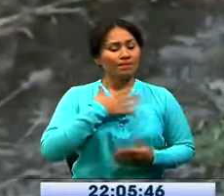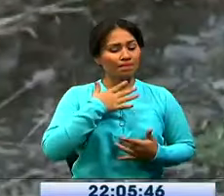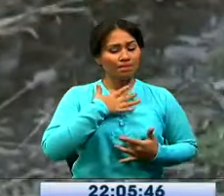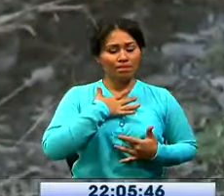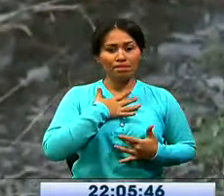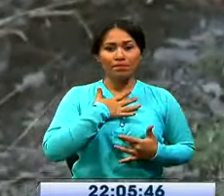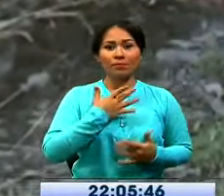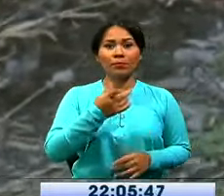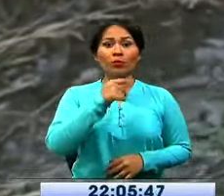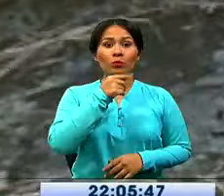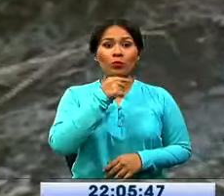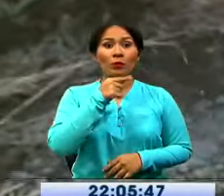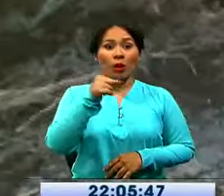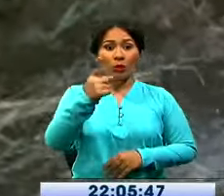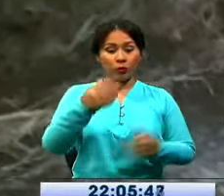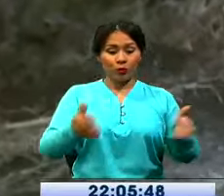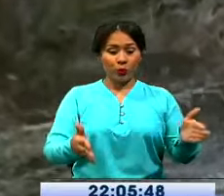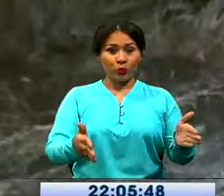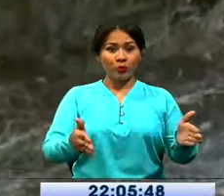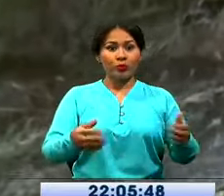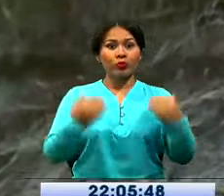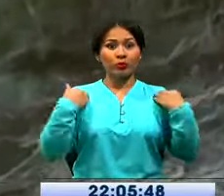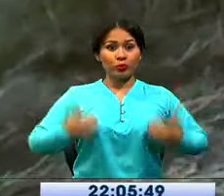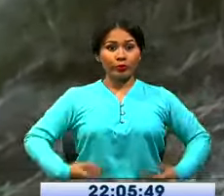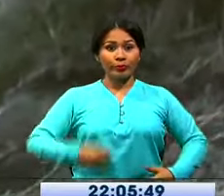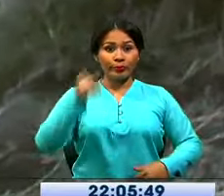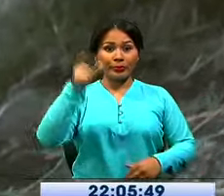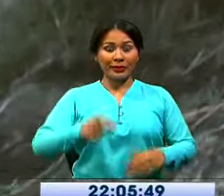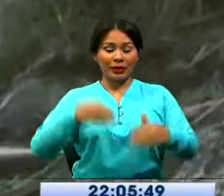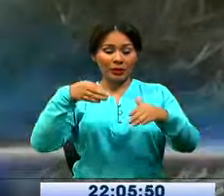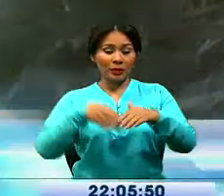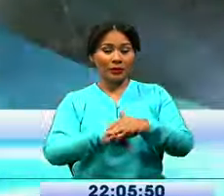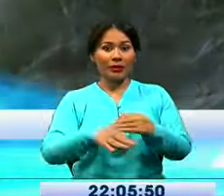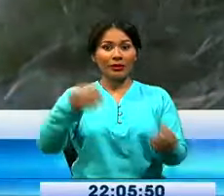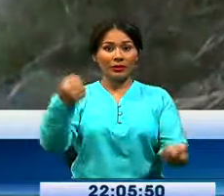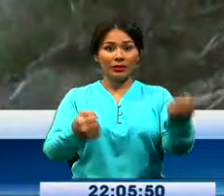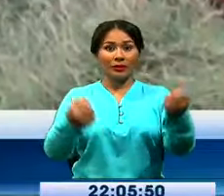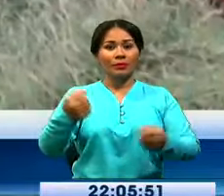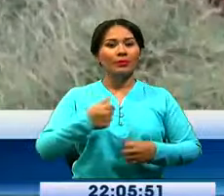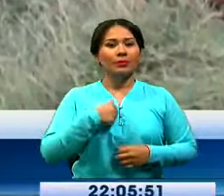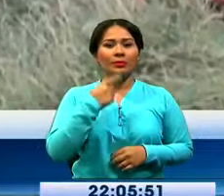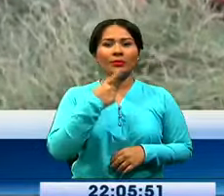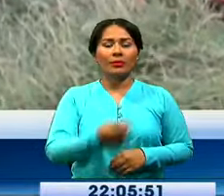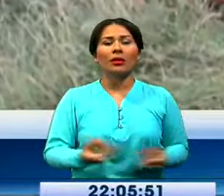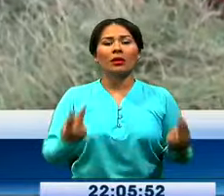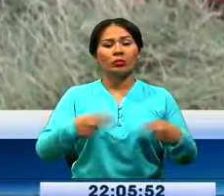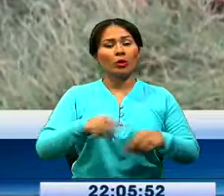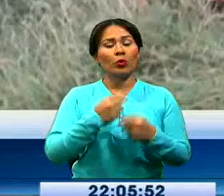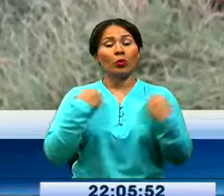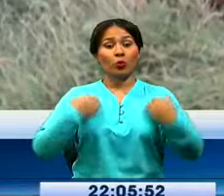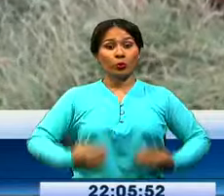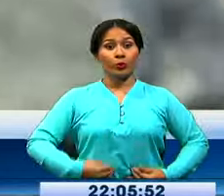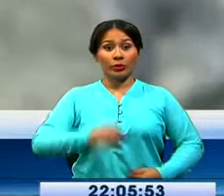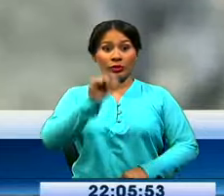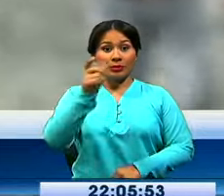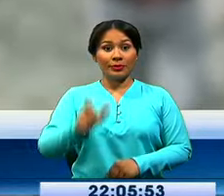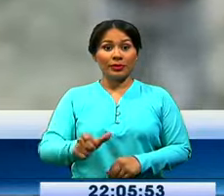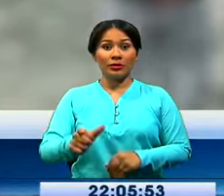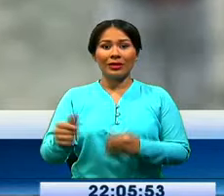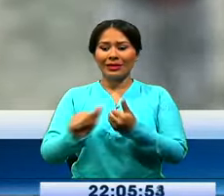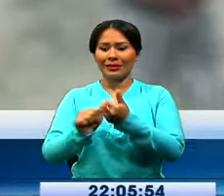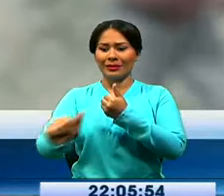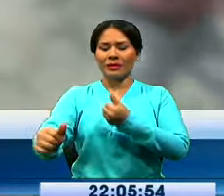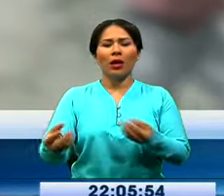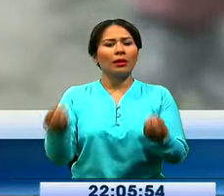¡Ay, Dios mío! Uno de los cuerpos estaba abajo de la camioneta, que quedó trepada en una especie de muro. El otro cadáver metros más allá. En el lugar se